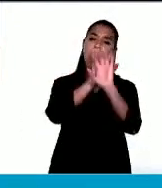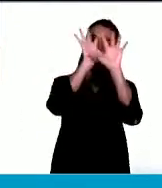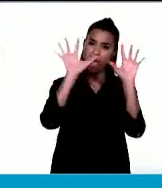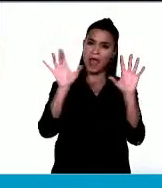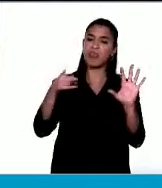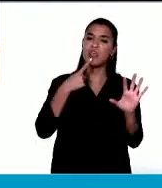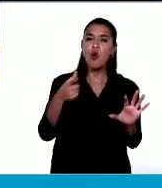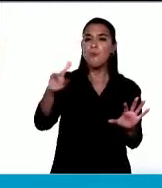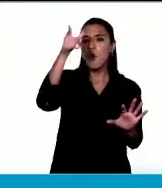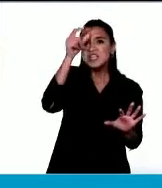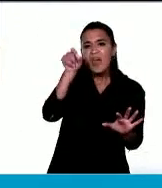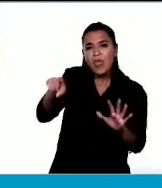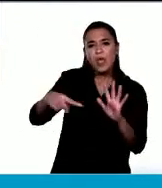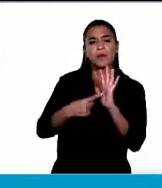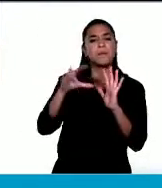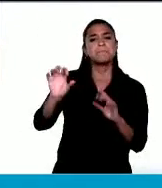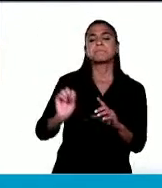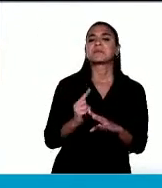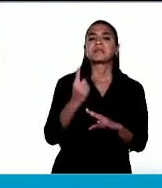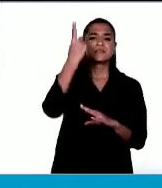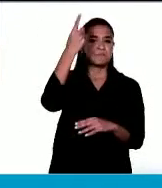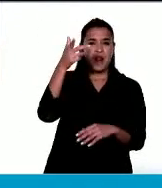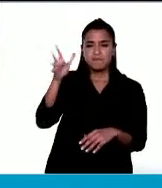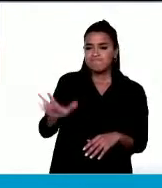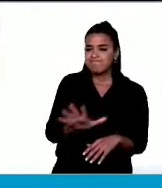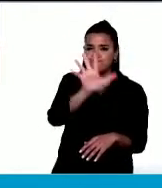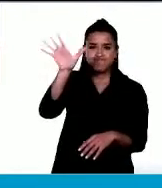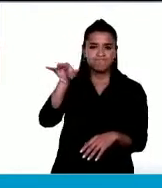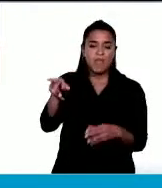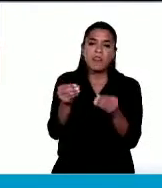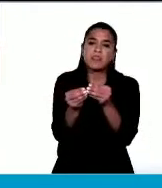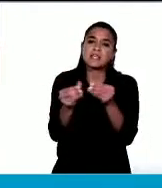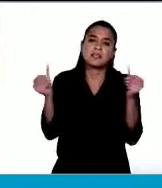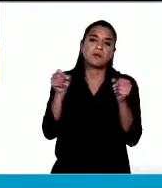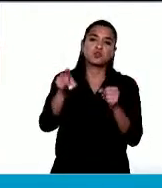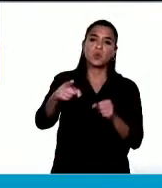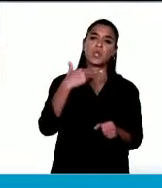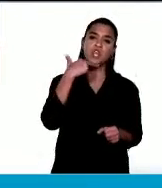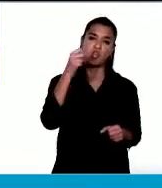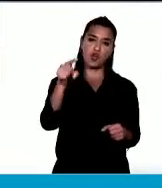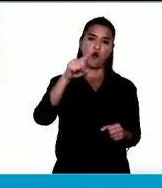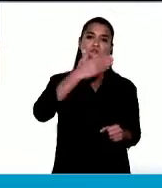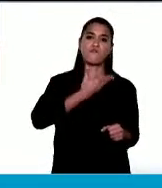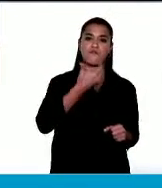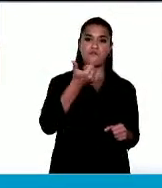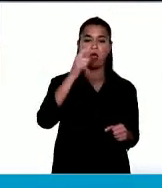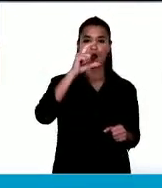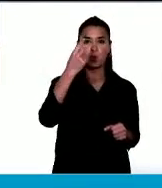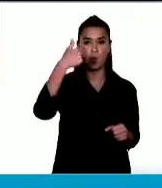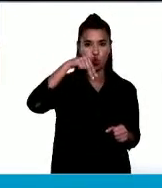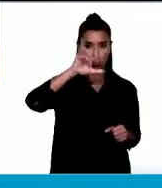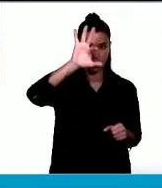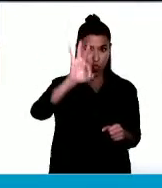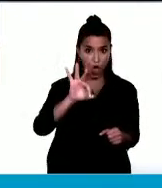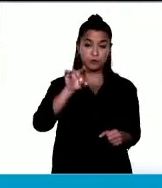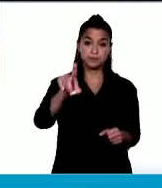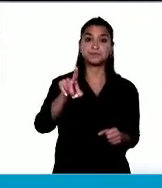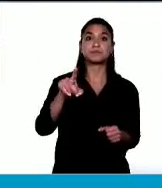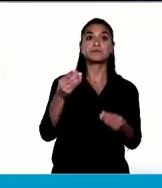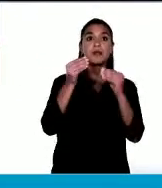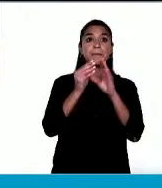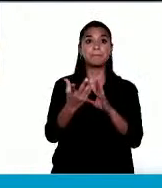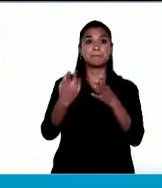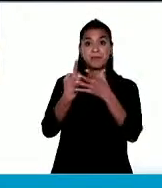policía bonaerense es la principal sospechosa de la desaparición de su hijo Facundo. Una fuerza que desde que se inició el